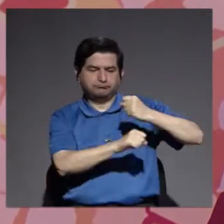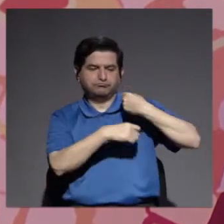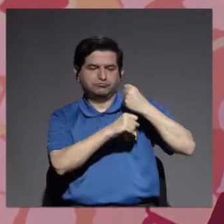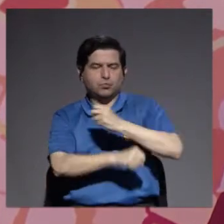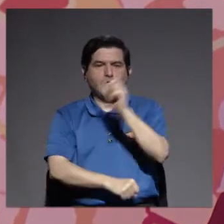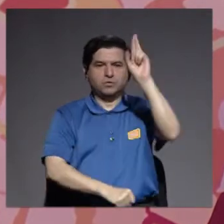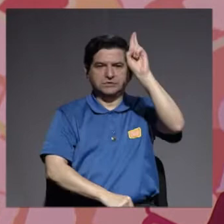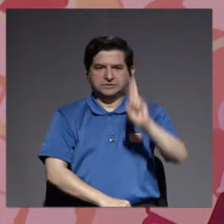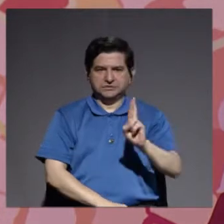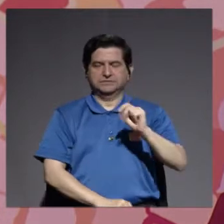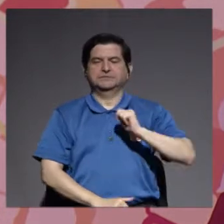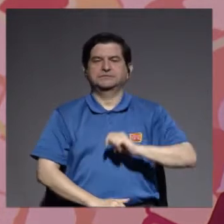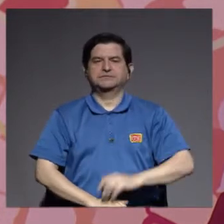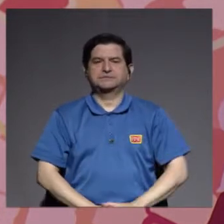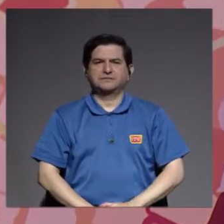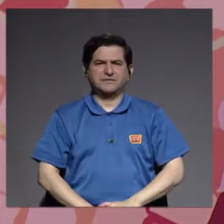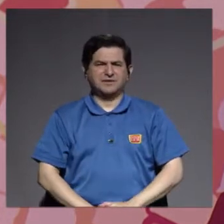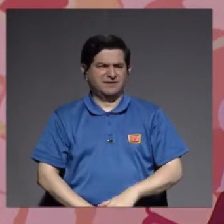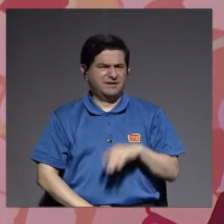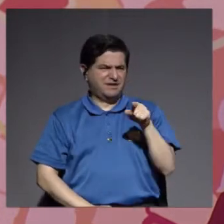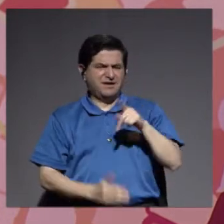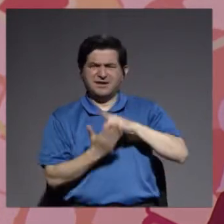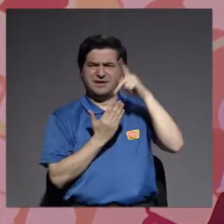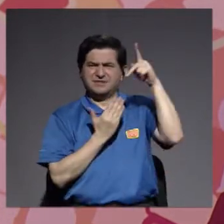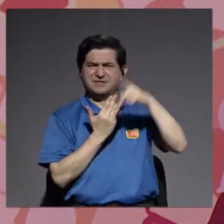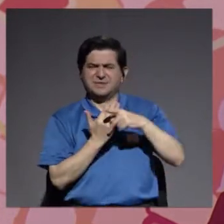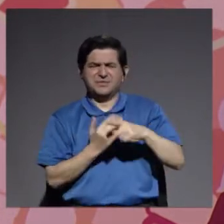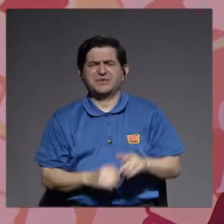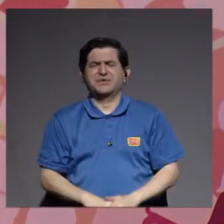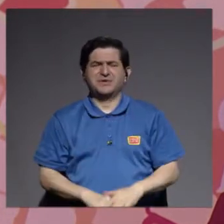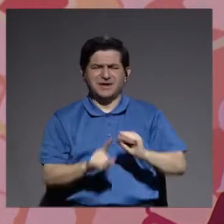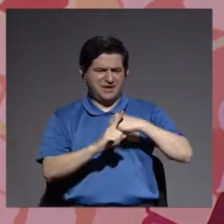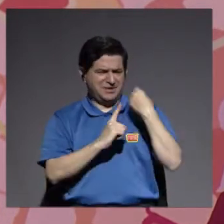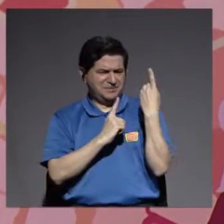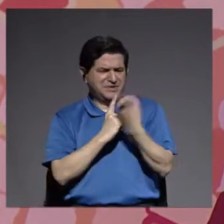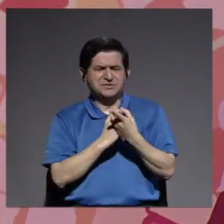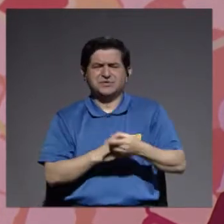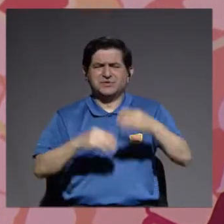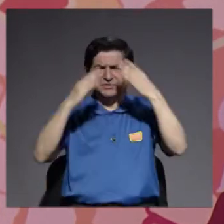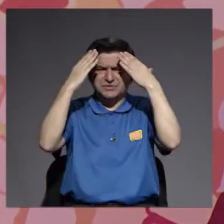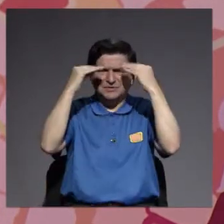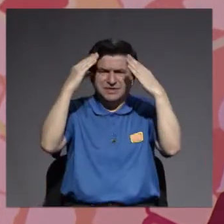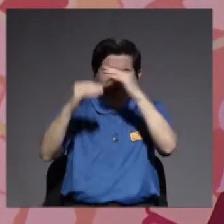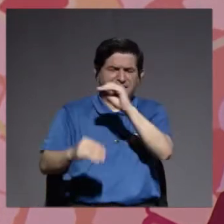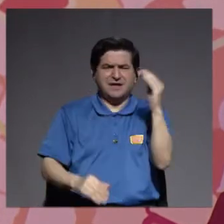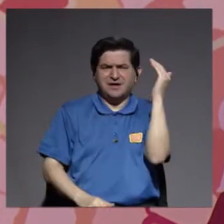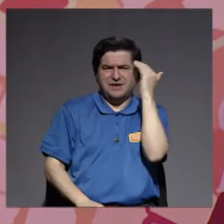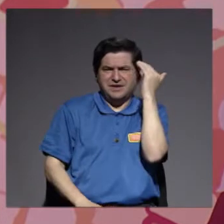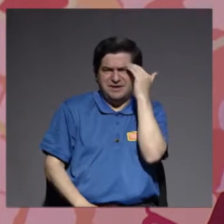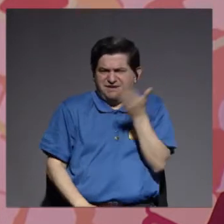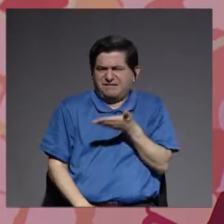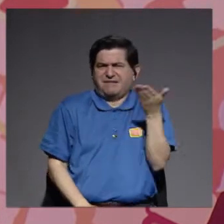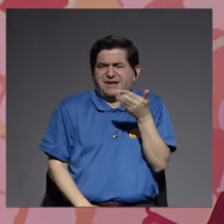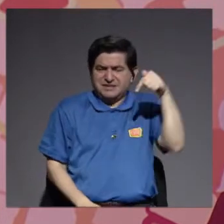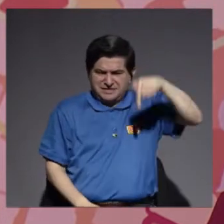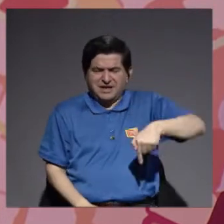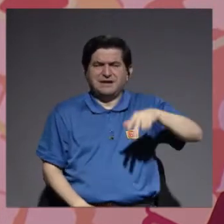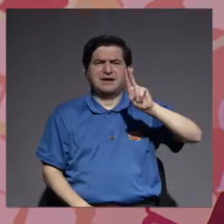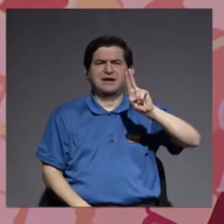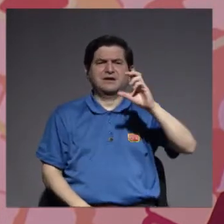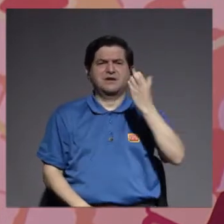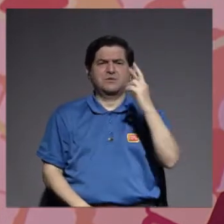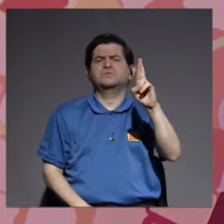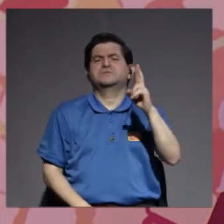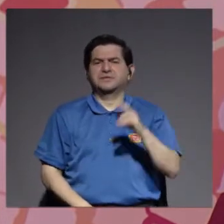municipalidades costarricenses, que es el programa de la Sociedad de la Información y el Conocimiento de la Universidad de Costa